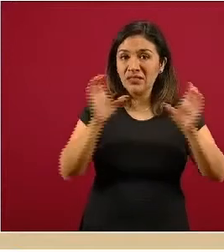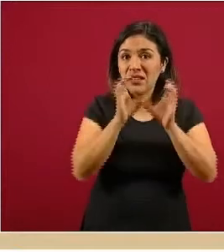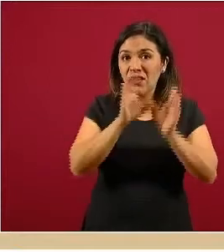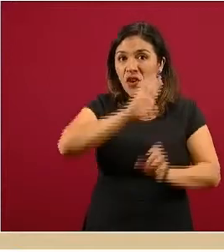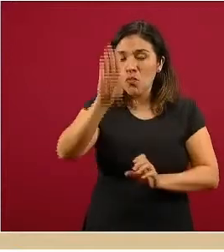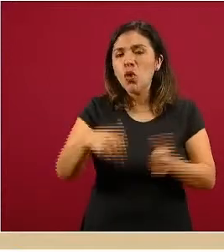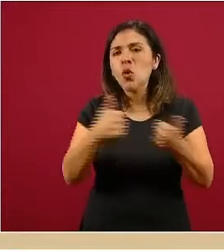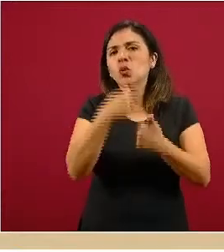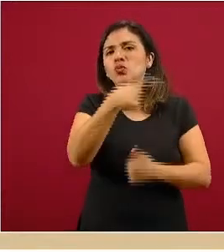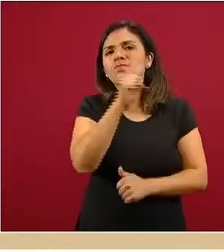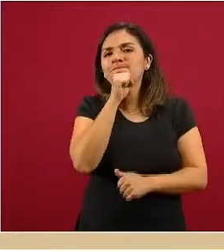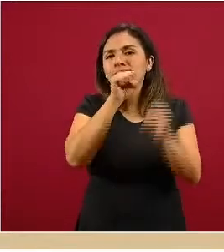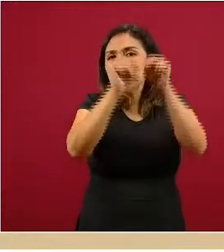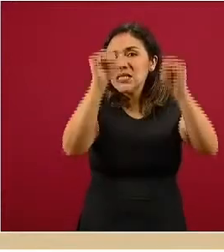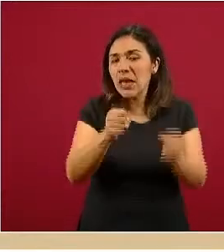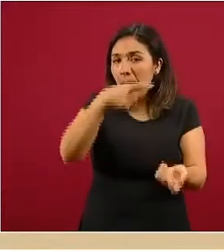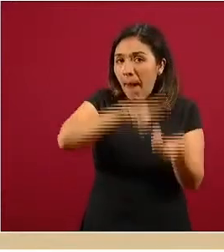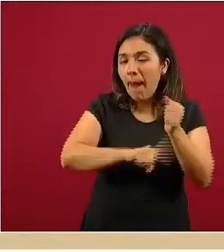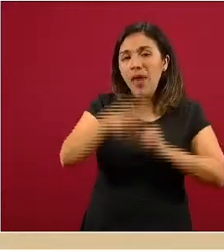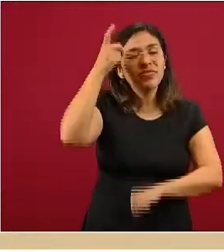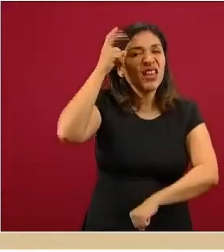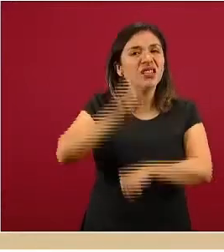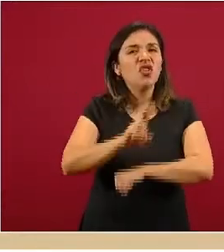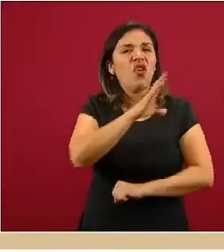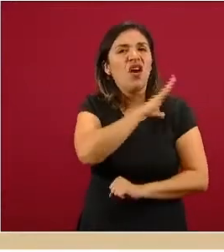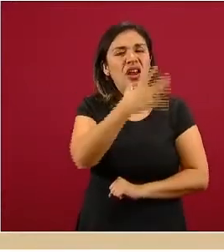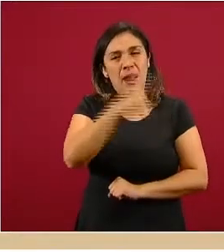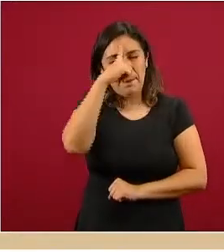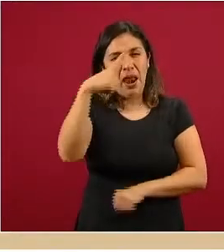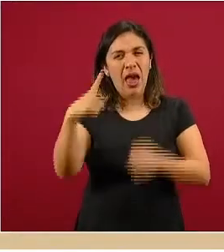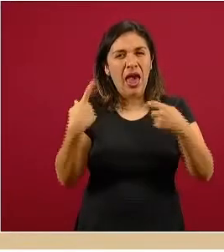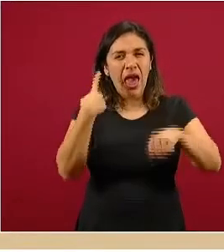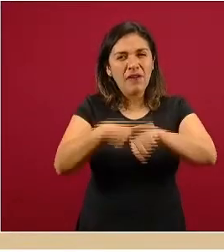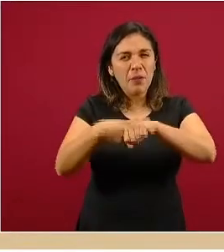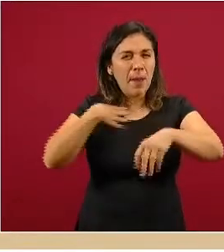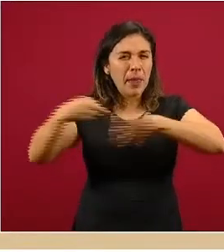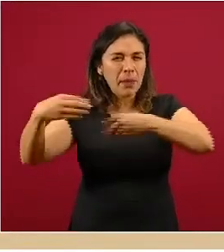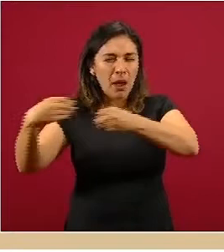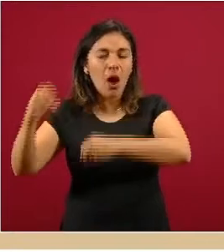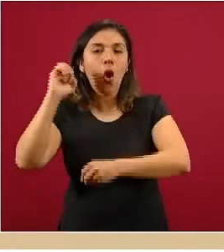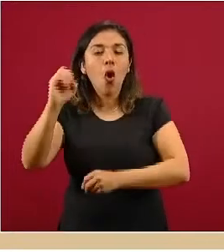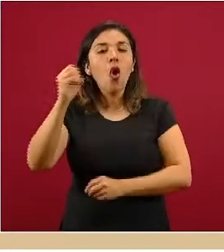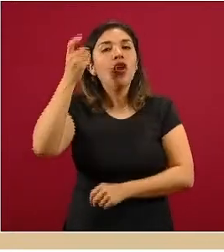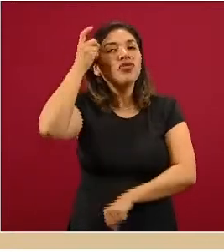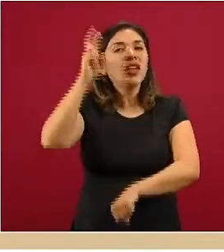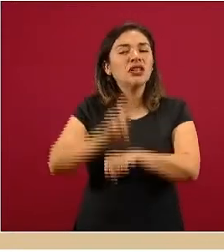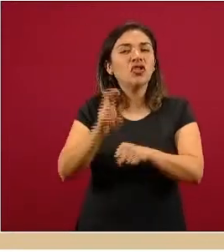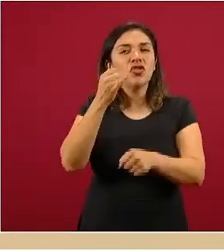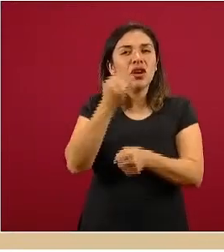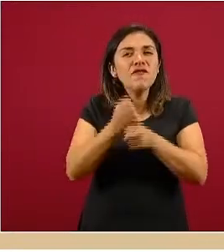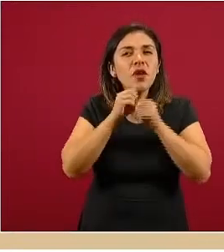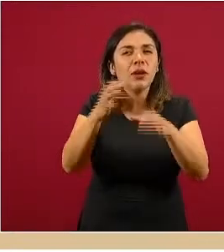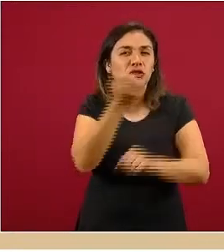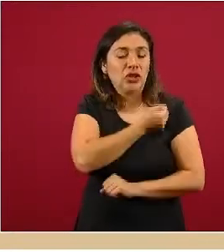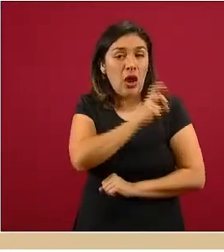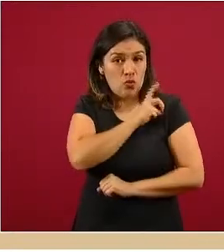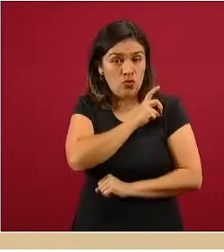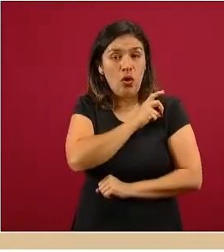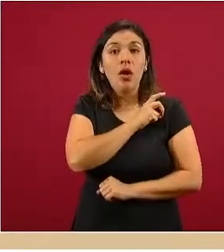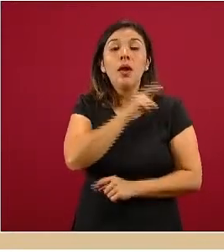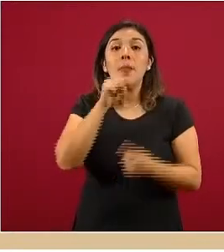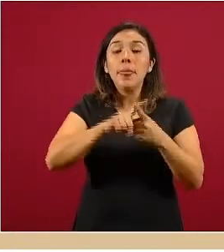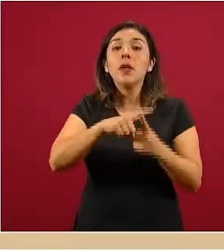Quiero recordar un poco cómo es la evolución de los certificados de defunción y por qué el